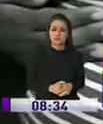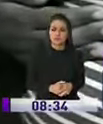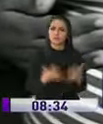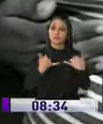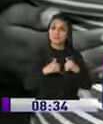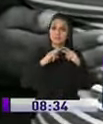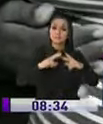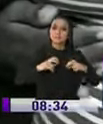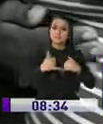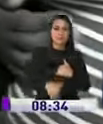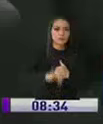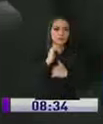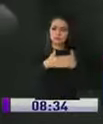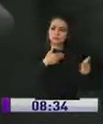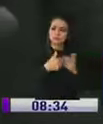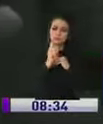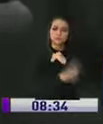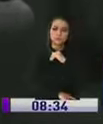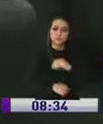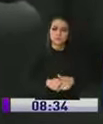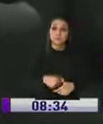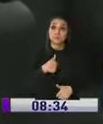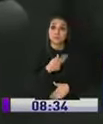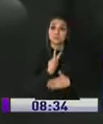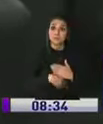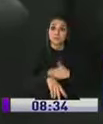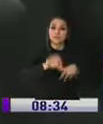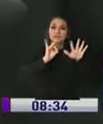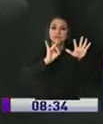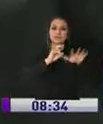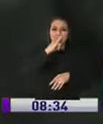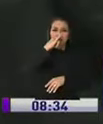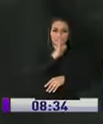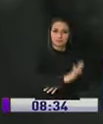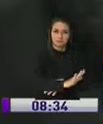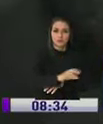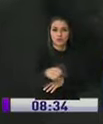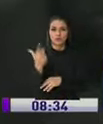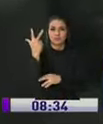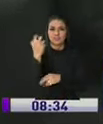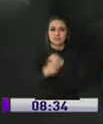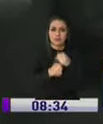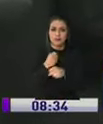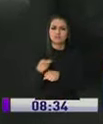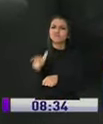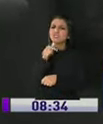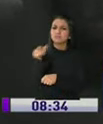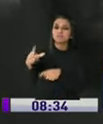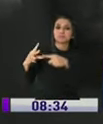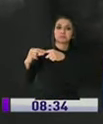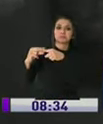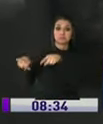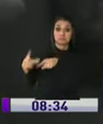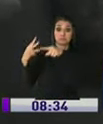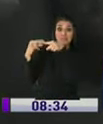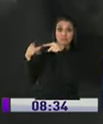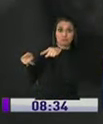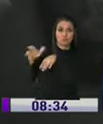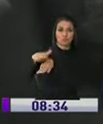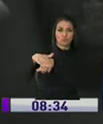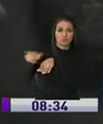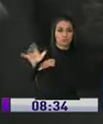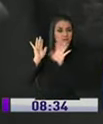que suceder y pasar. El bebé tiene 7, el otro tiene 13. ¿Quién es este otro niño que le siente? El primo ha sido, sí.